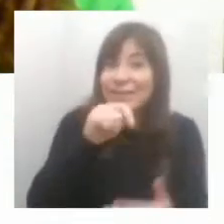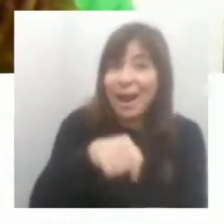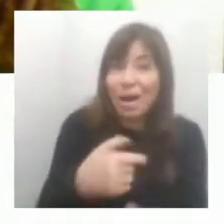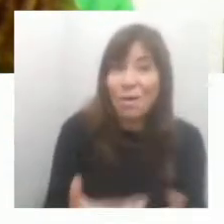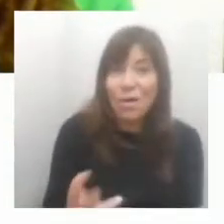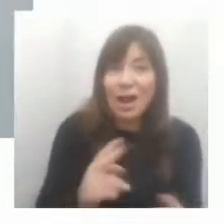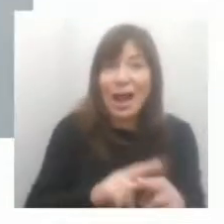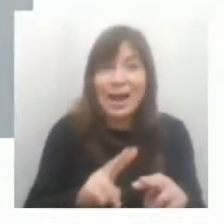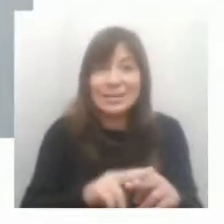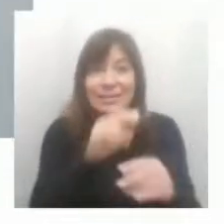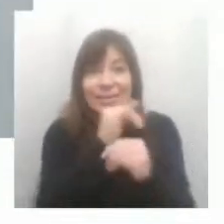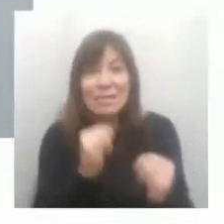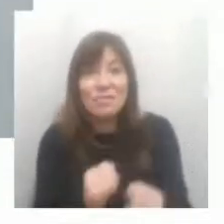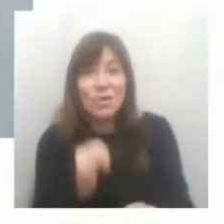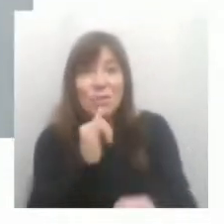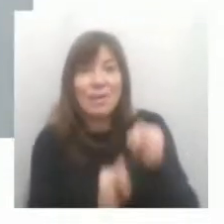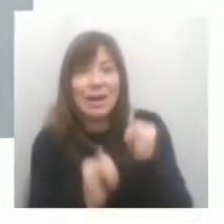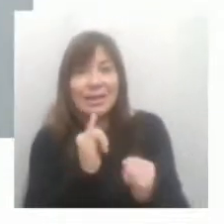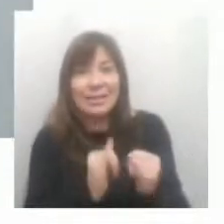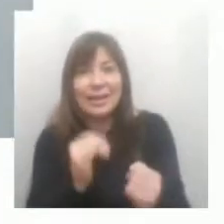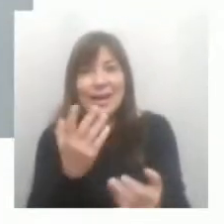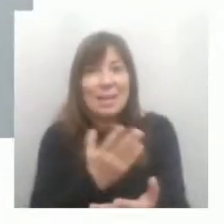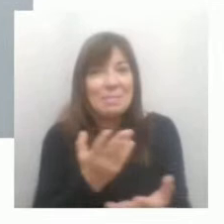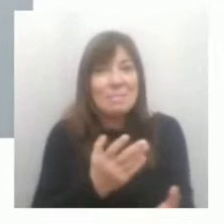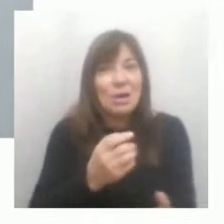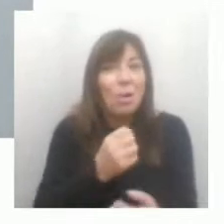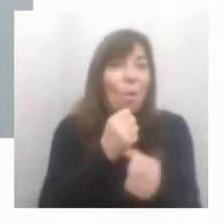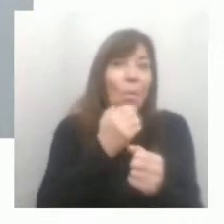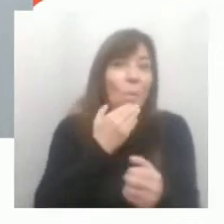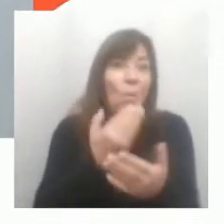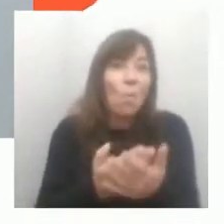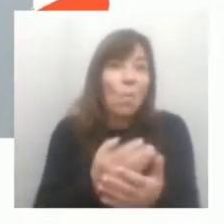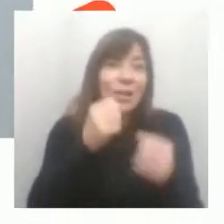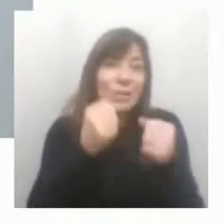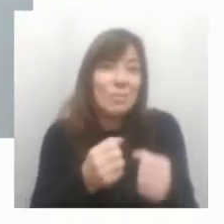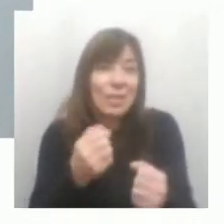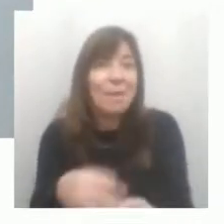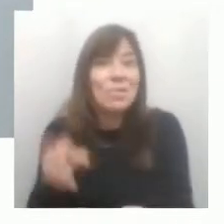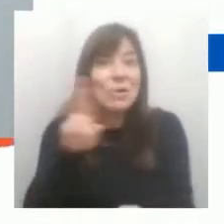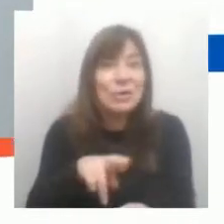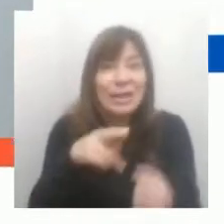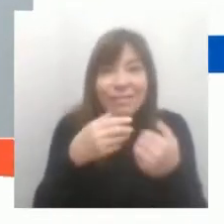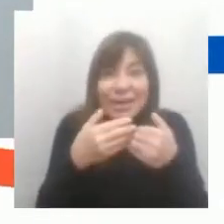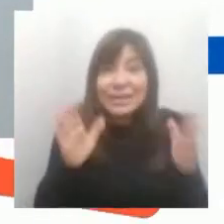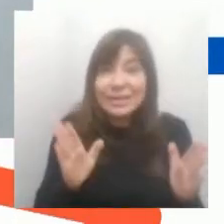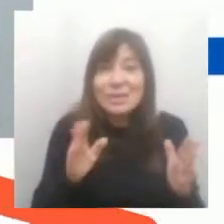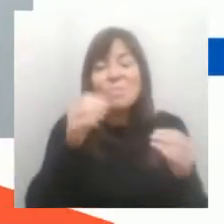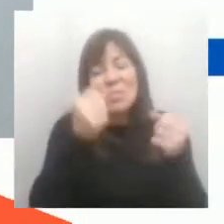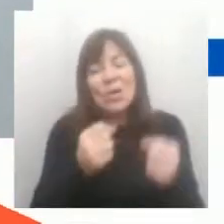este formato, pero claramente en algún momento, cuando podamos abrir nuevamente las puertas, ustedes van a poder recorrer todos estos espacios.